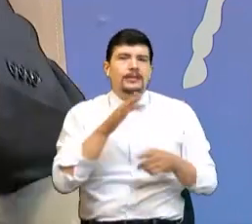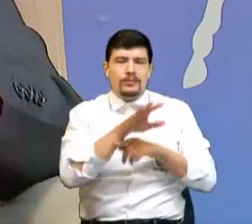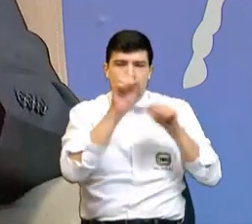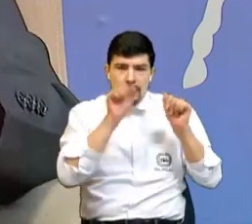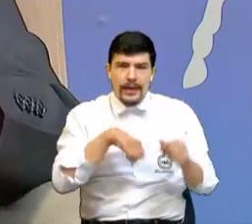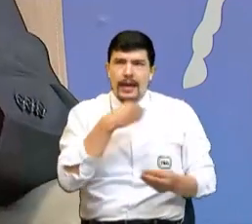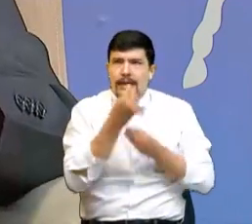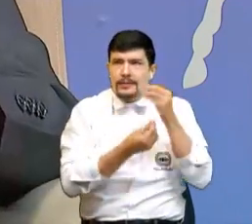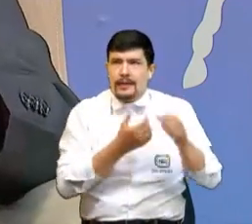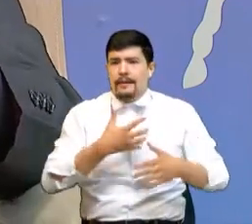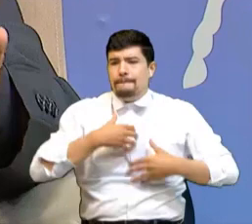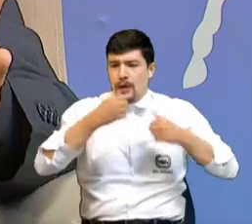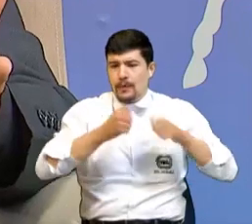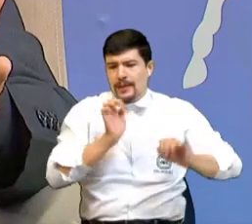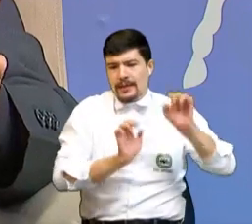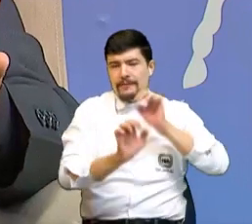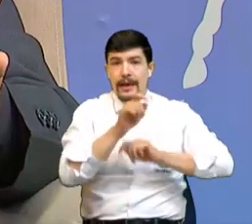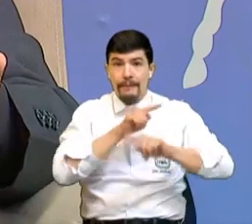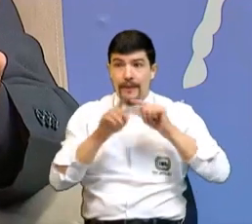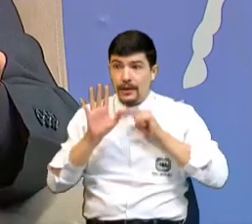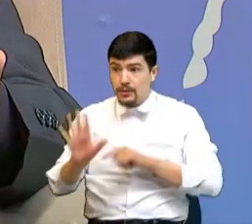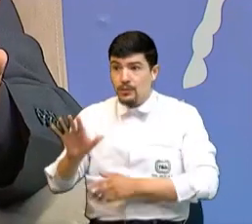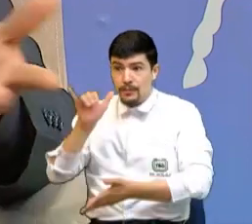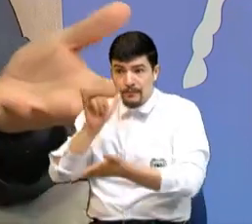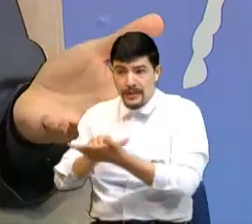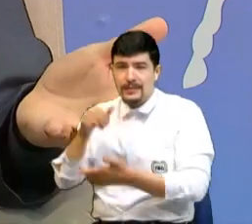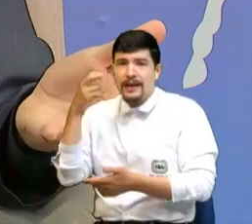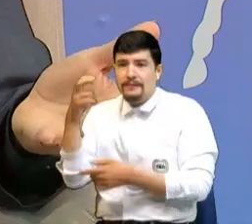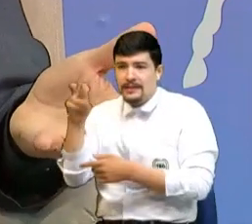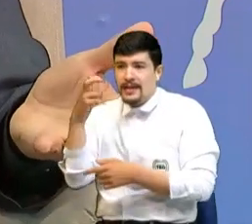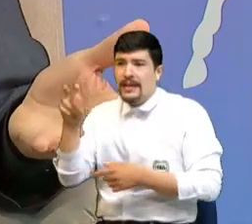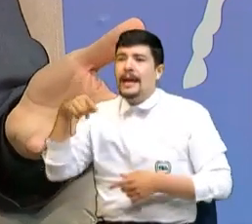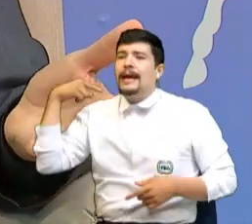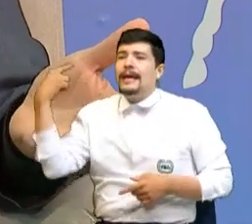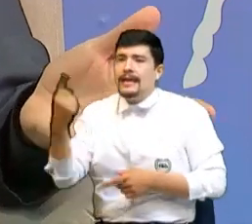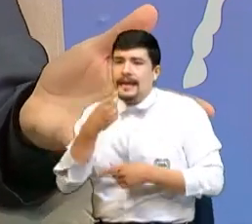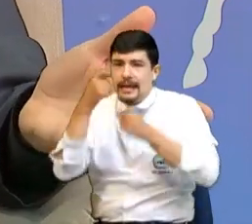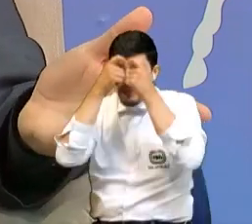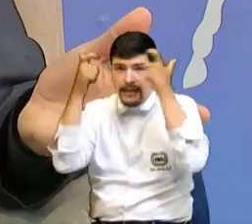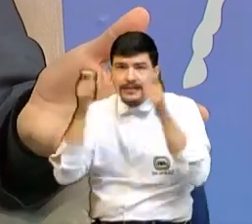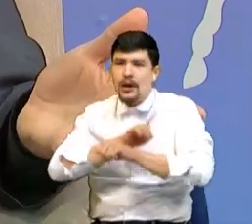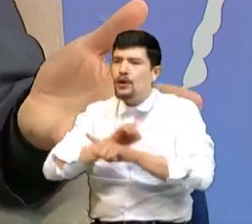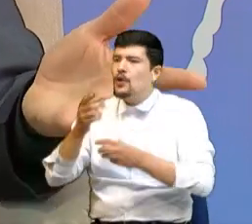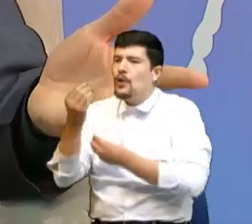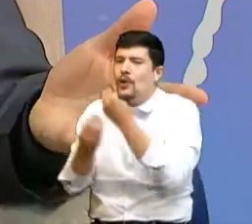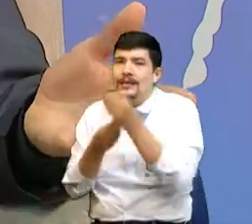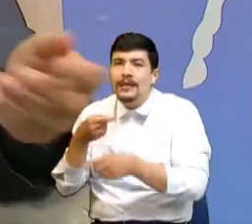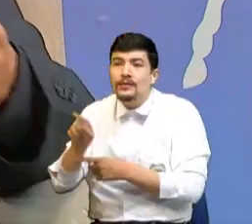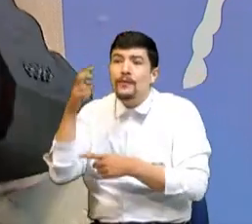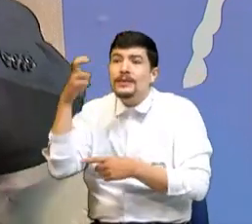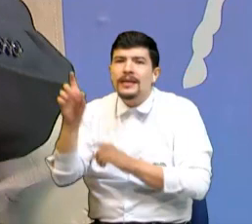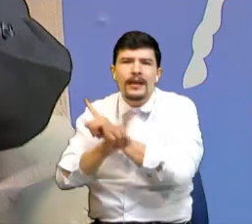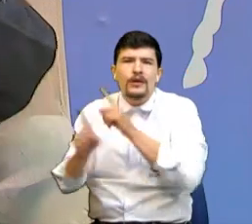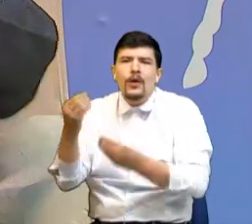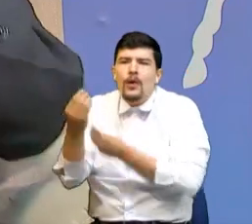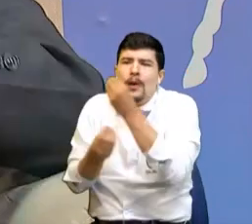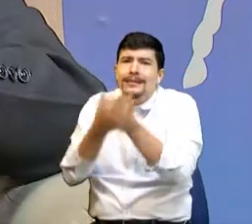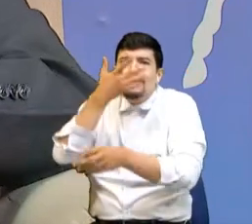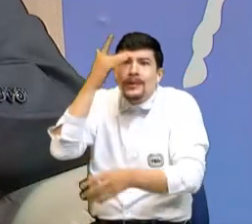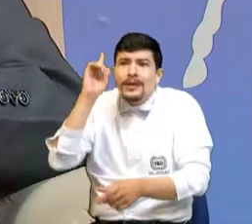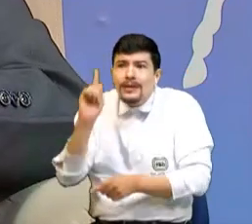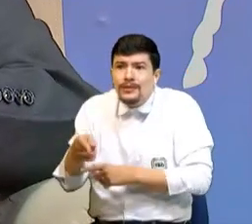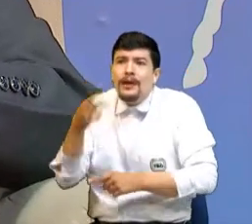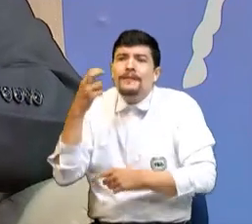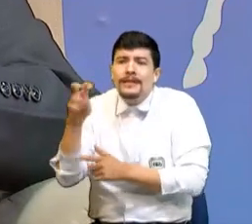incluso su propia defensa. La Fiscalía General de la Nación no lo va a hacer. La Fiscalía no lo va a hacer. ¿Por qué? Porque la Fiscalía, a través